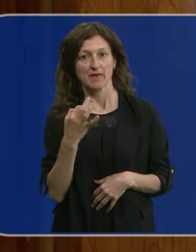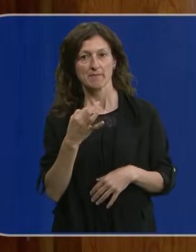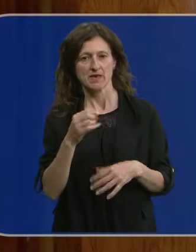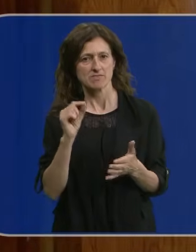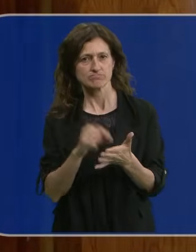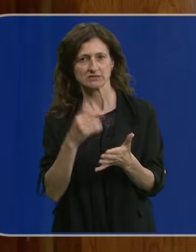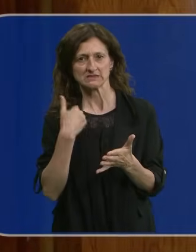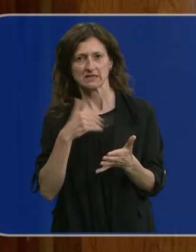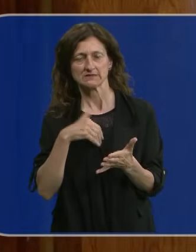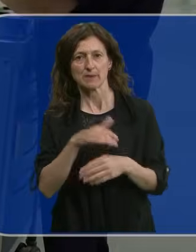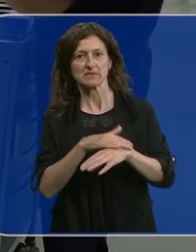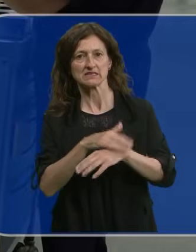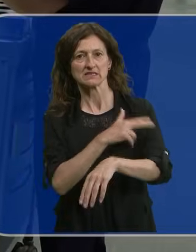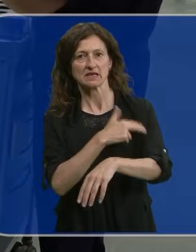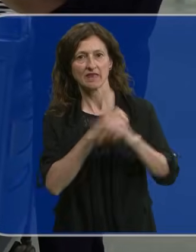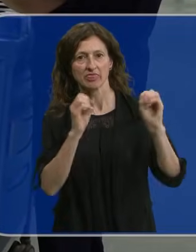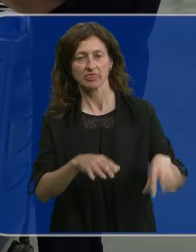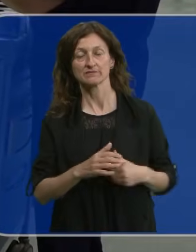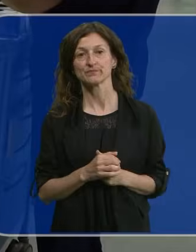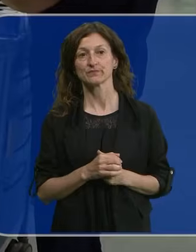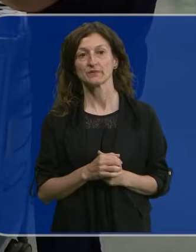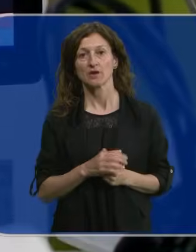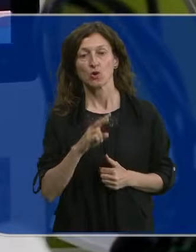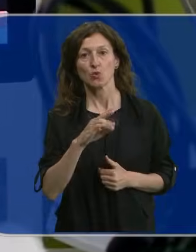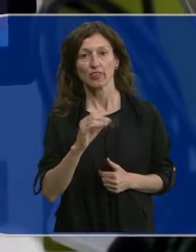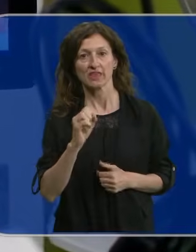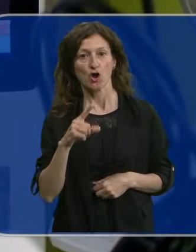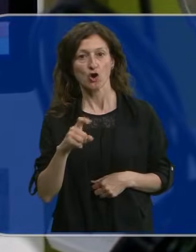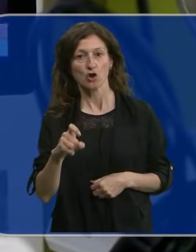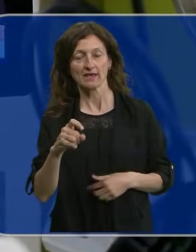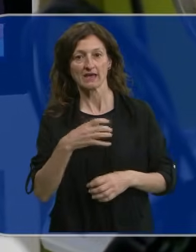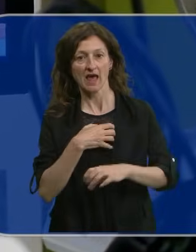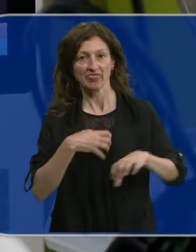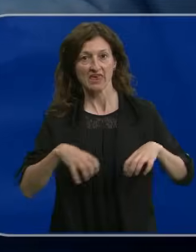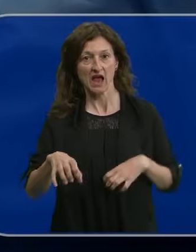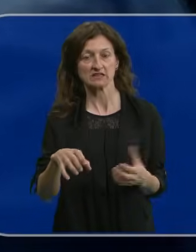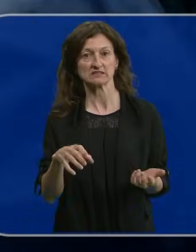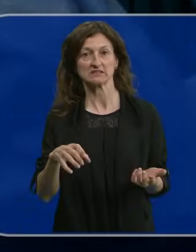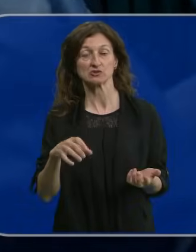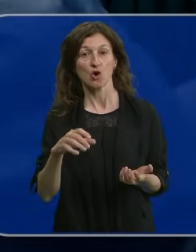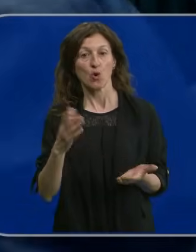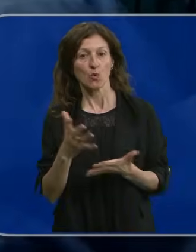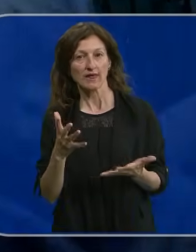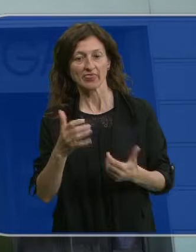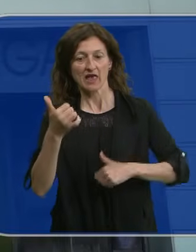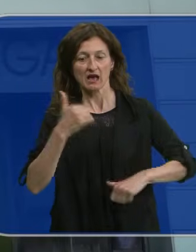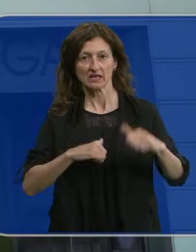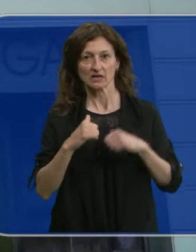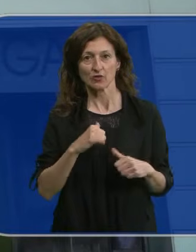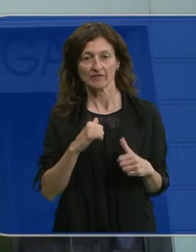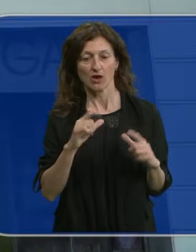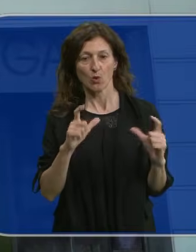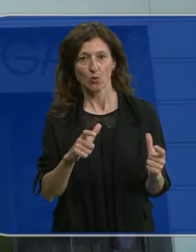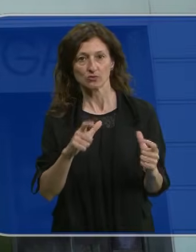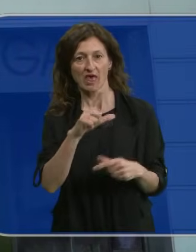inmediato a la ministra de Sanidad. En áreas críticas como la UCI, oncología, diálisis, urgencias y en algunos quirófanos, la Junta